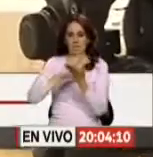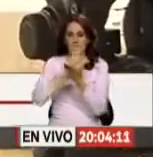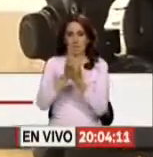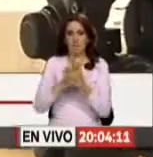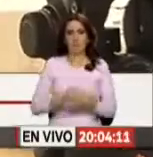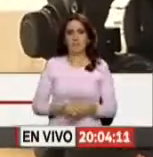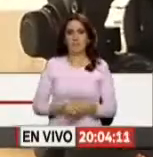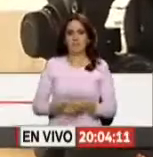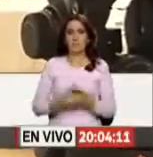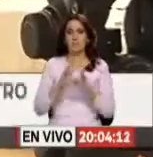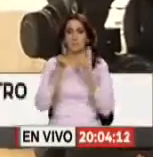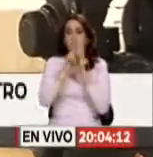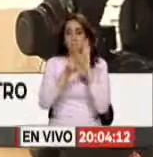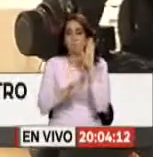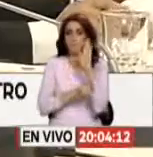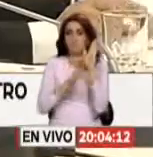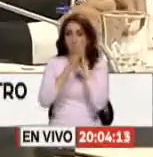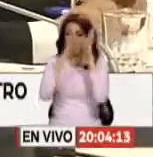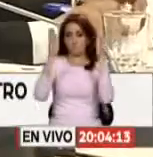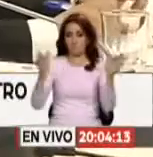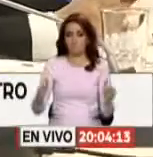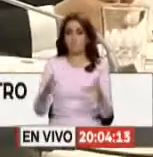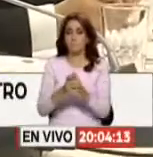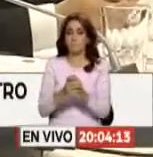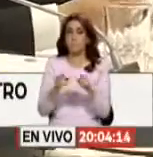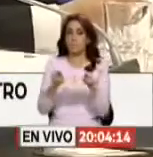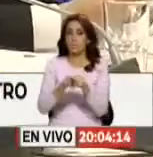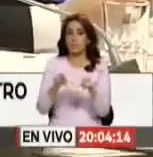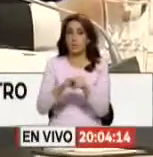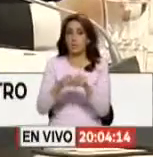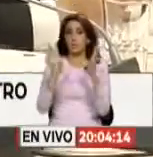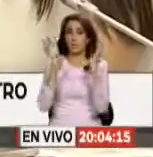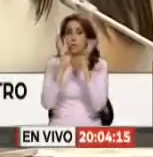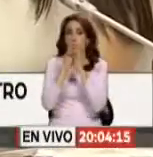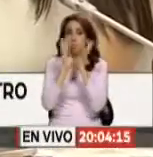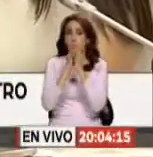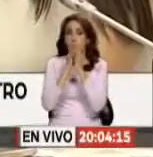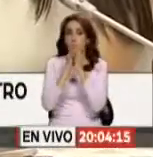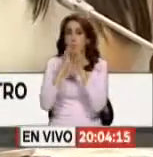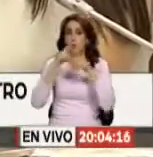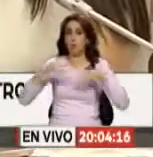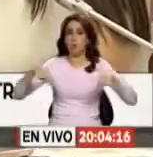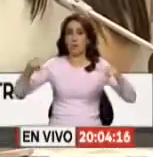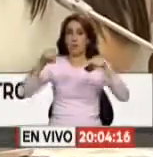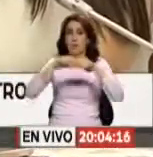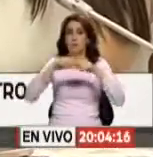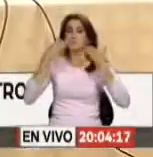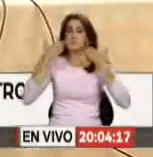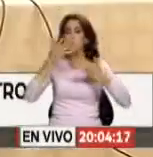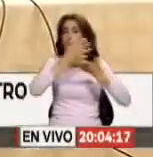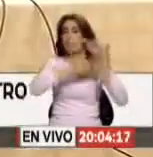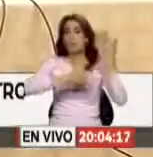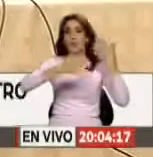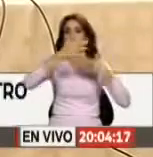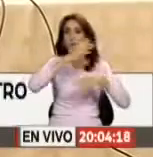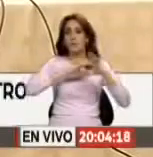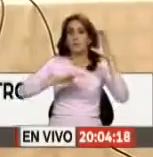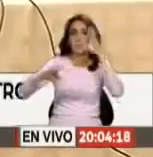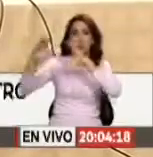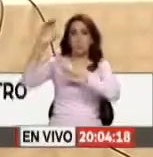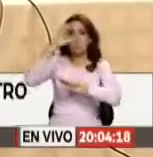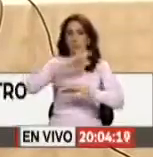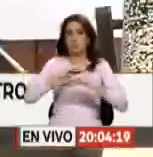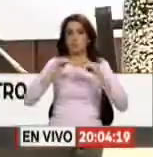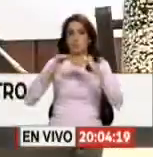los parlamentarios les preocupa la imagen venida menos de los congresos o asambleas, algo que dicen es un fenómeno histórico, pero que se debe buscar la manera